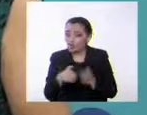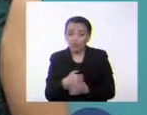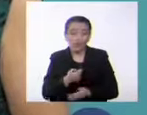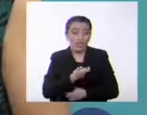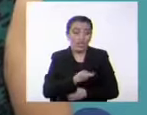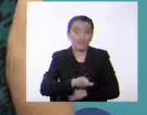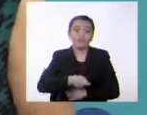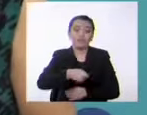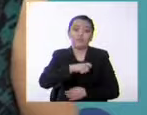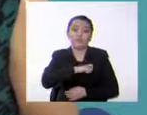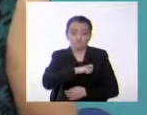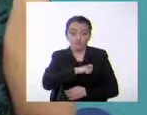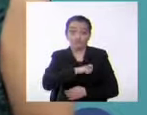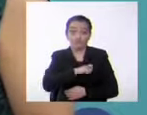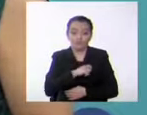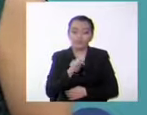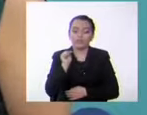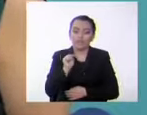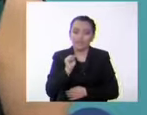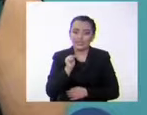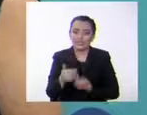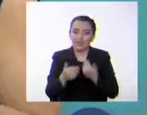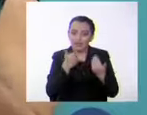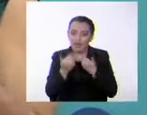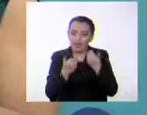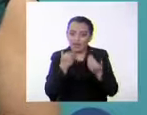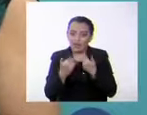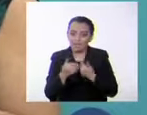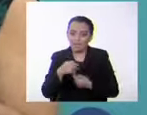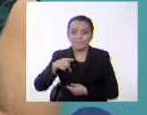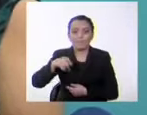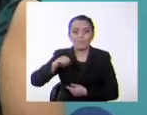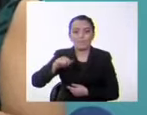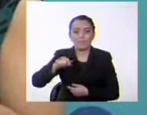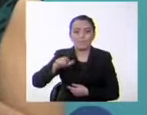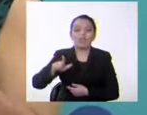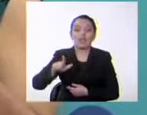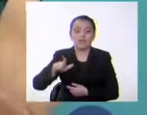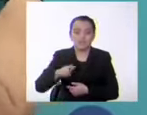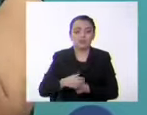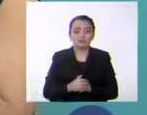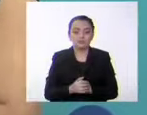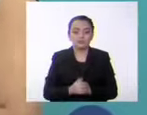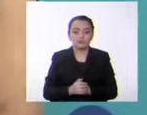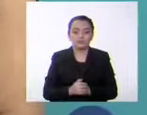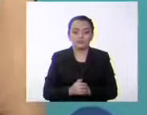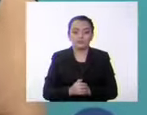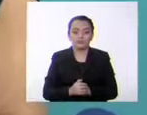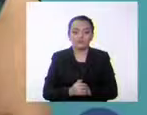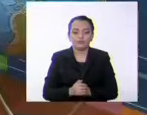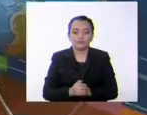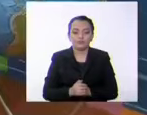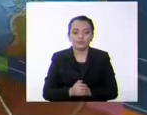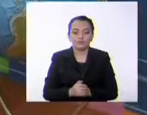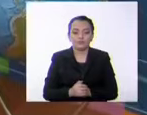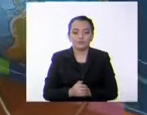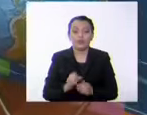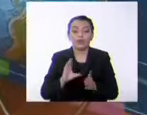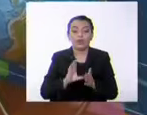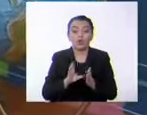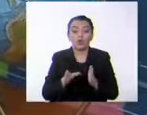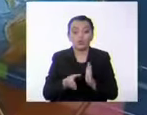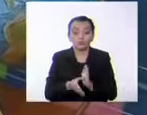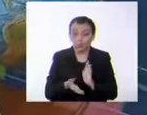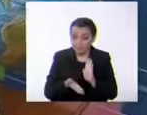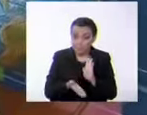zona Pipil se hablaba el náhuatl Pipil. Así es. Teníamos la influencia, como eran los mayas y los aztecas, las culturas mayores,